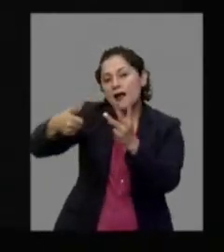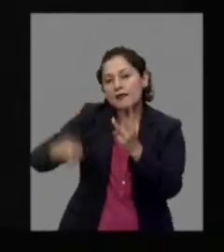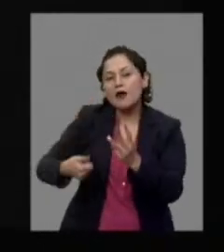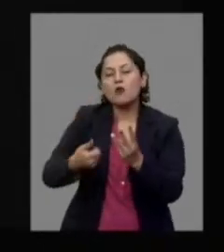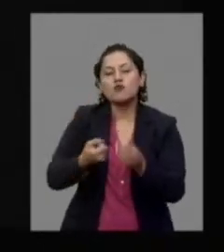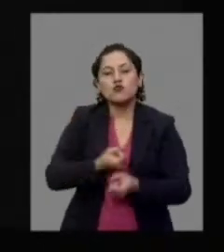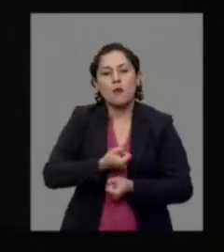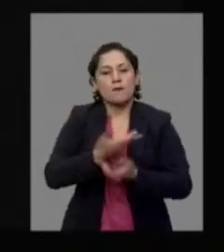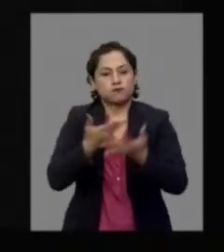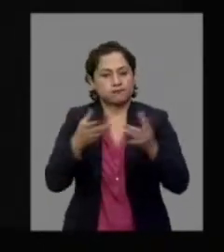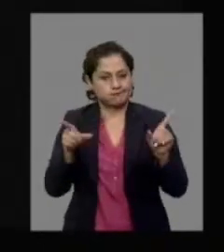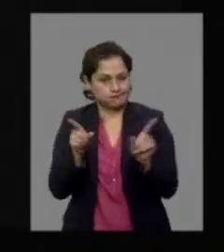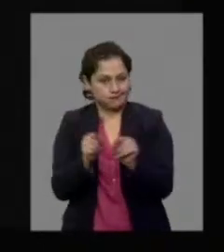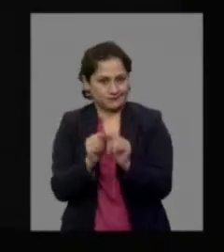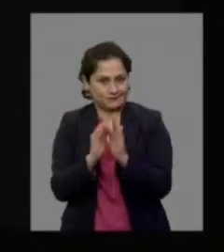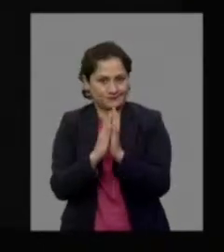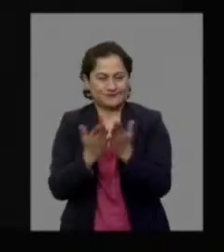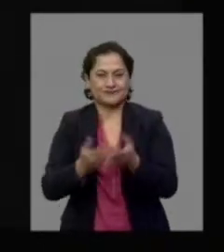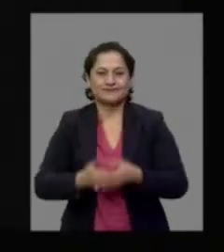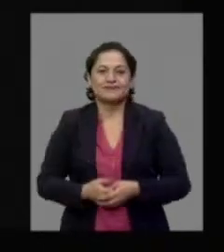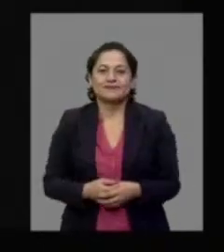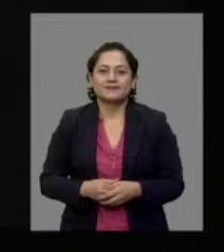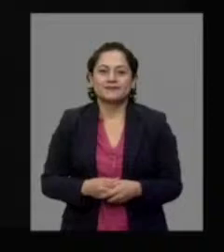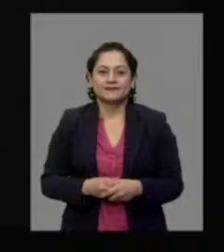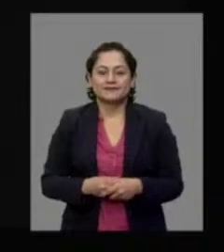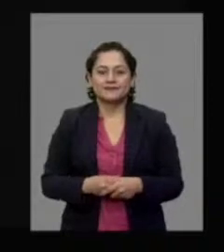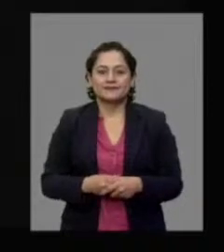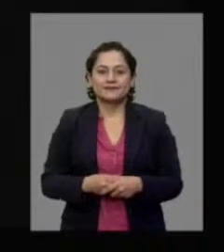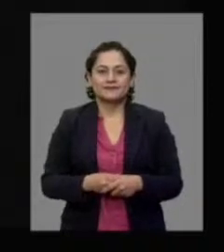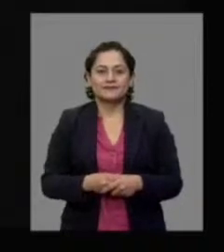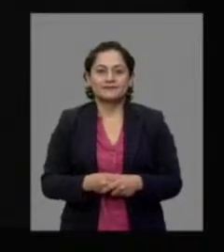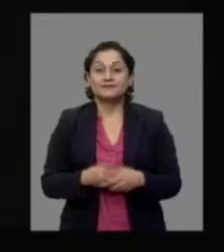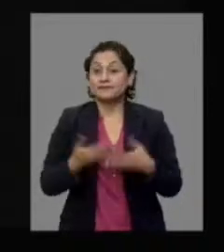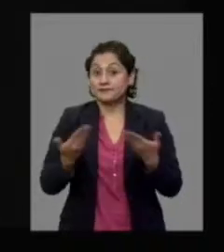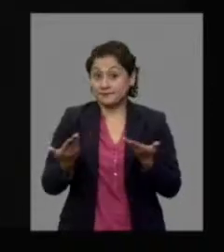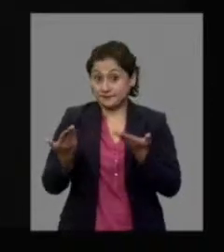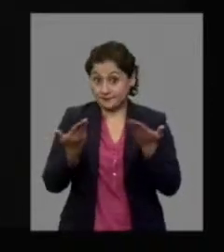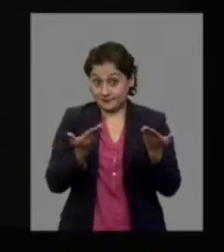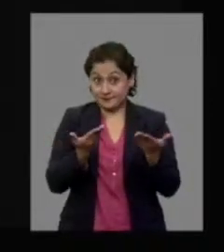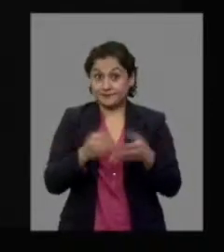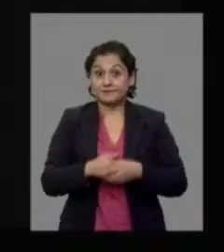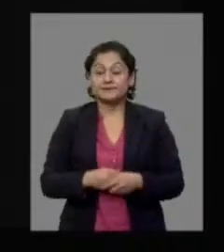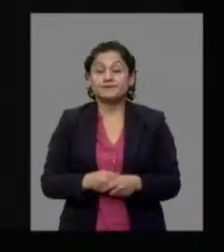de cierre de cada uno de ustedes. Entonces, pues escuchemos